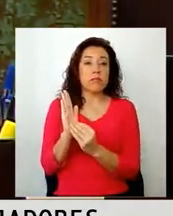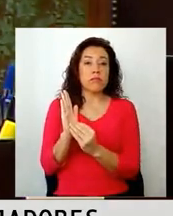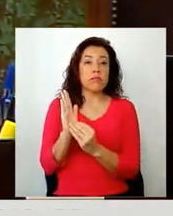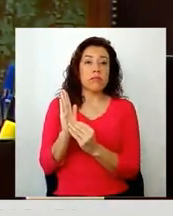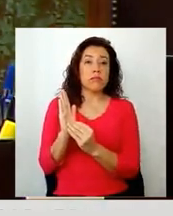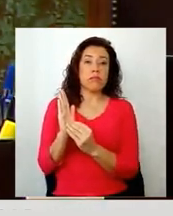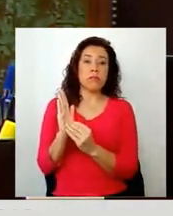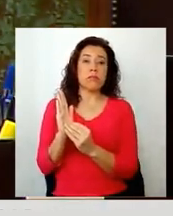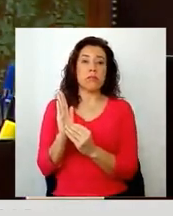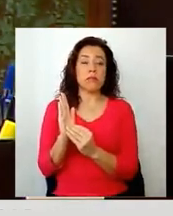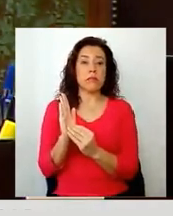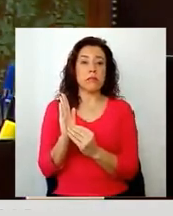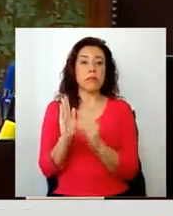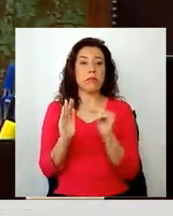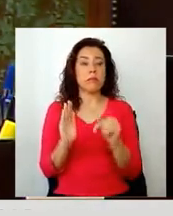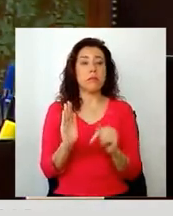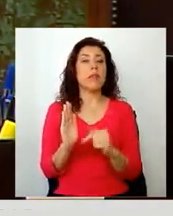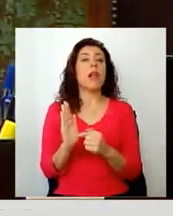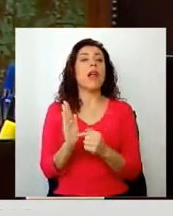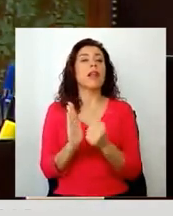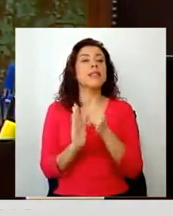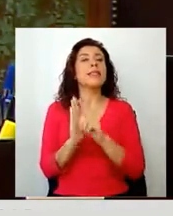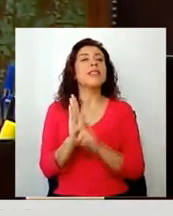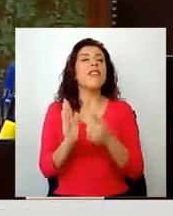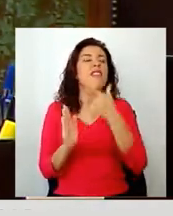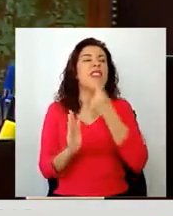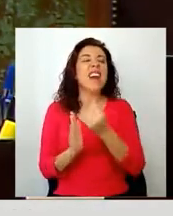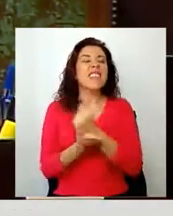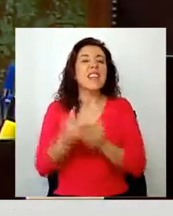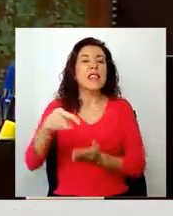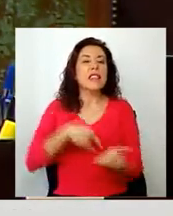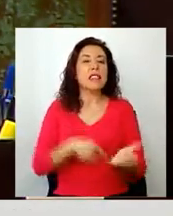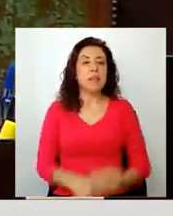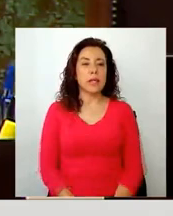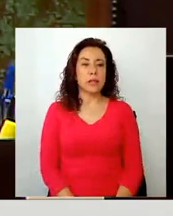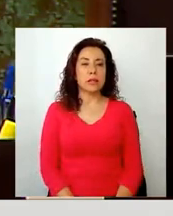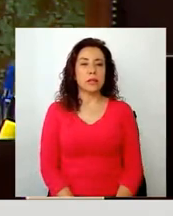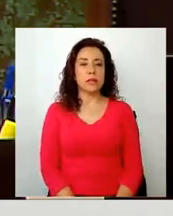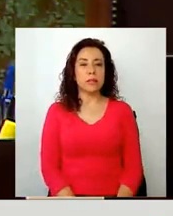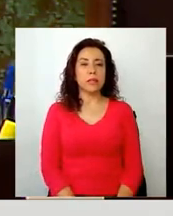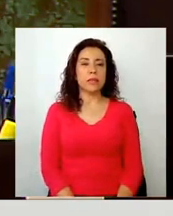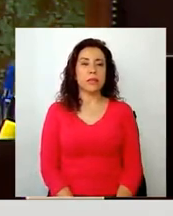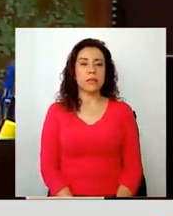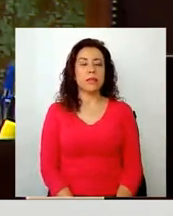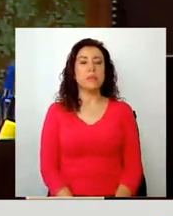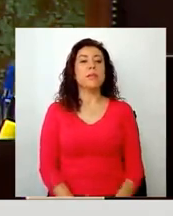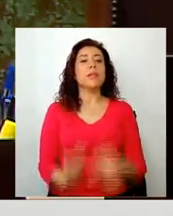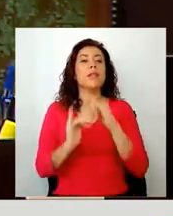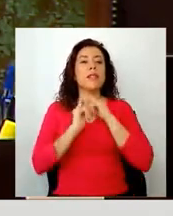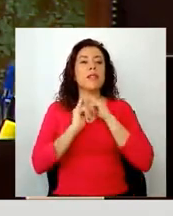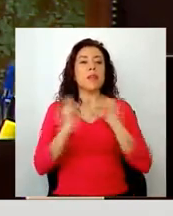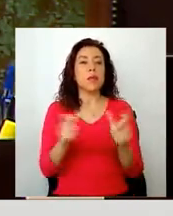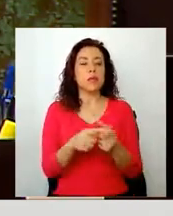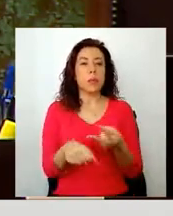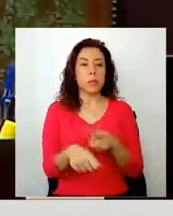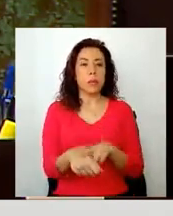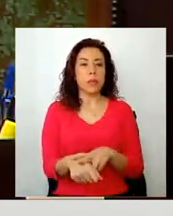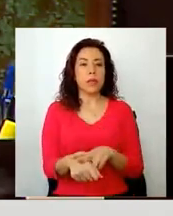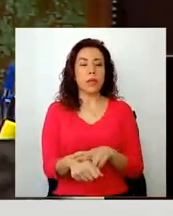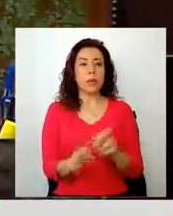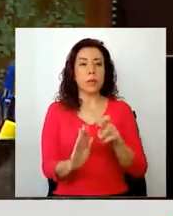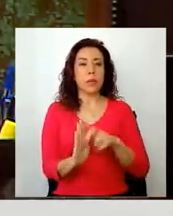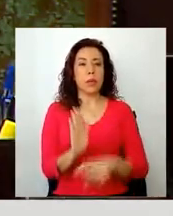pasamos de la tabla de fácil despacho a la orden del día corresponde tratar el informe de la comisión mixta recaído en el proyecto de ley